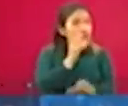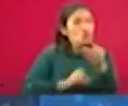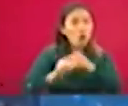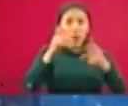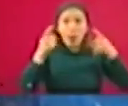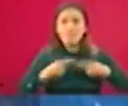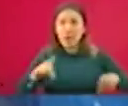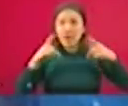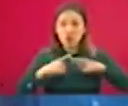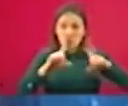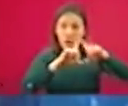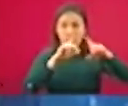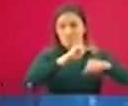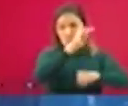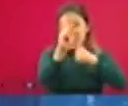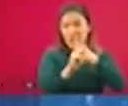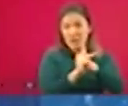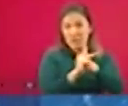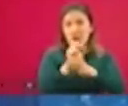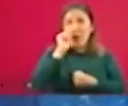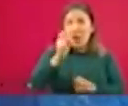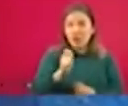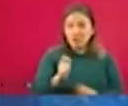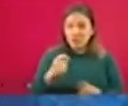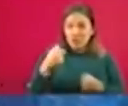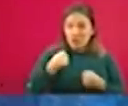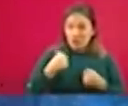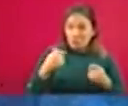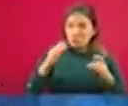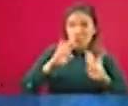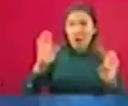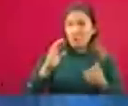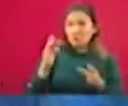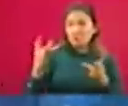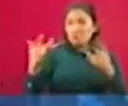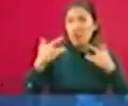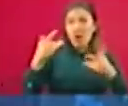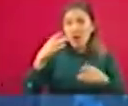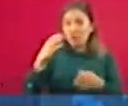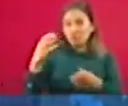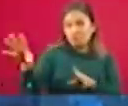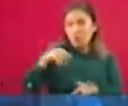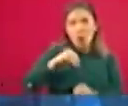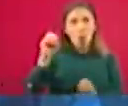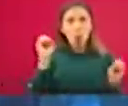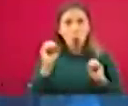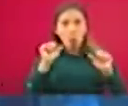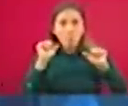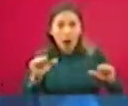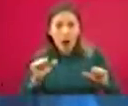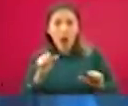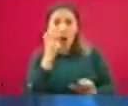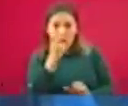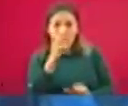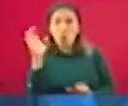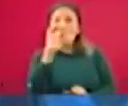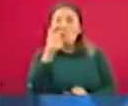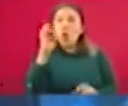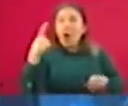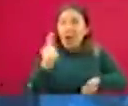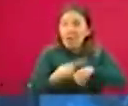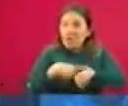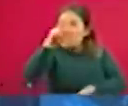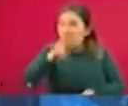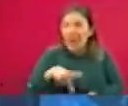esta epidemia les hemos pedido que se queden en casa, y aun cuando tengan síntomas, si no tienen una probabilidad alta